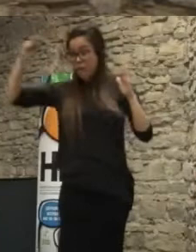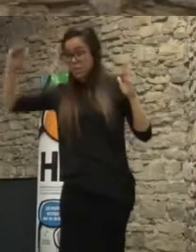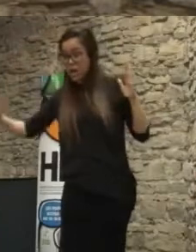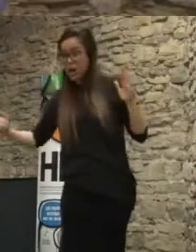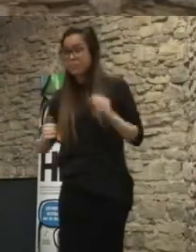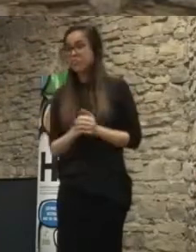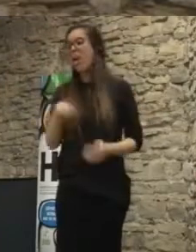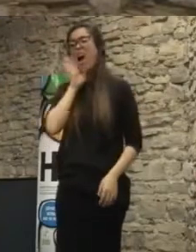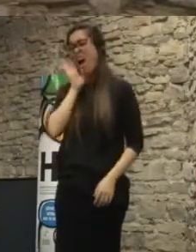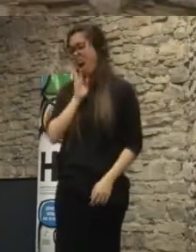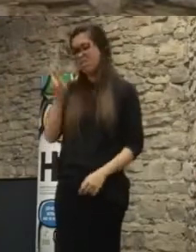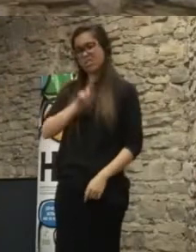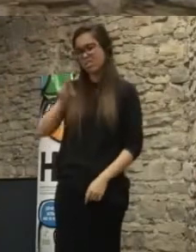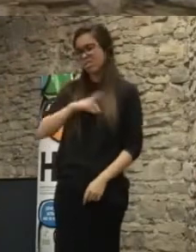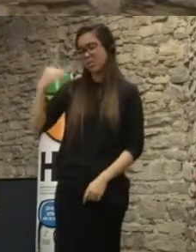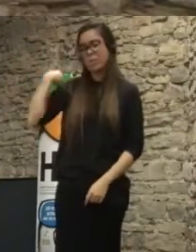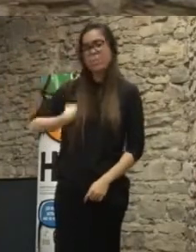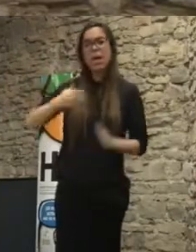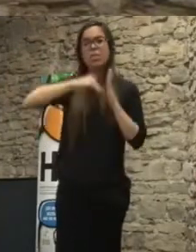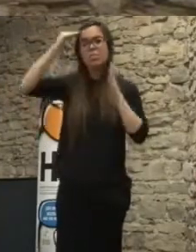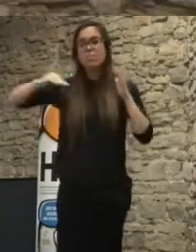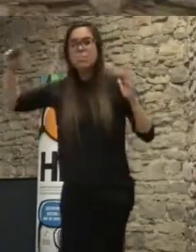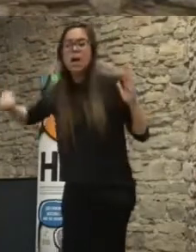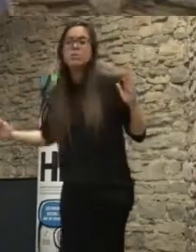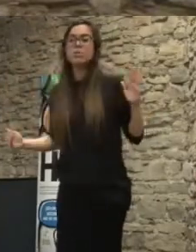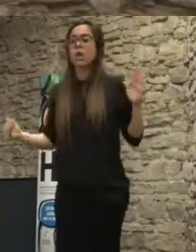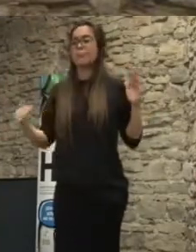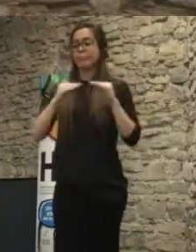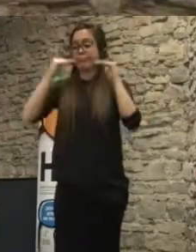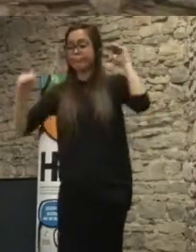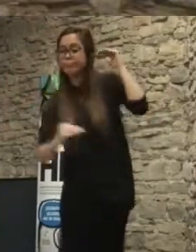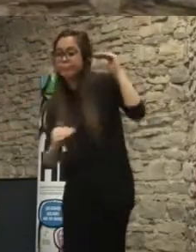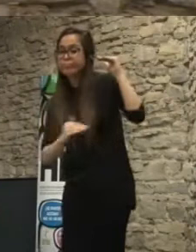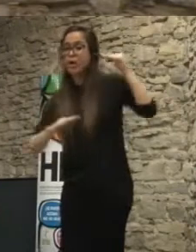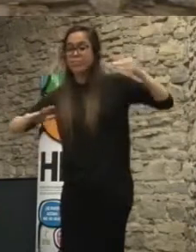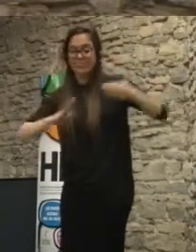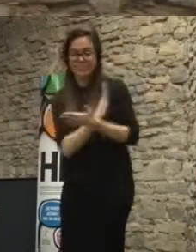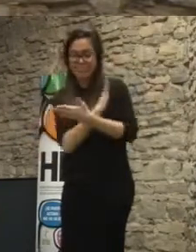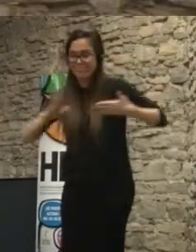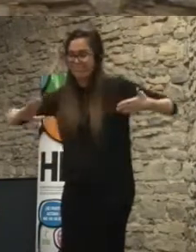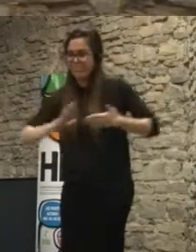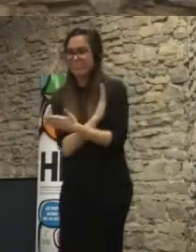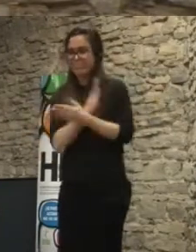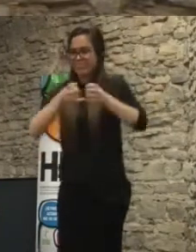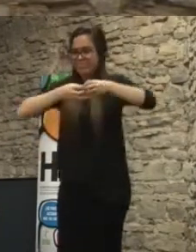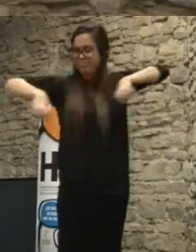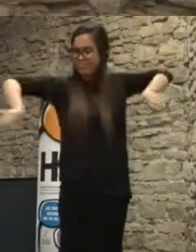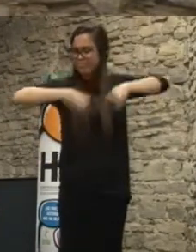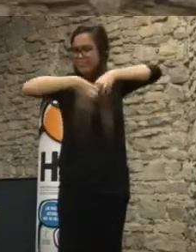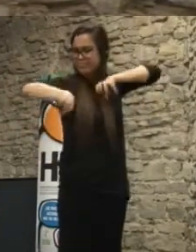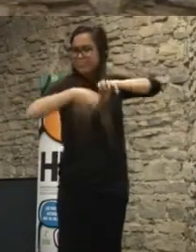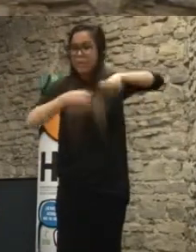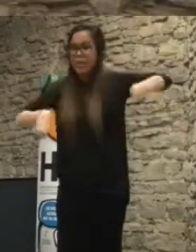bueno, todo esto que decíamos, ¿no? Diversa, desigual, seguramente fragmentada, seguramente con debilidades